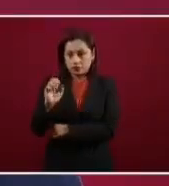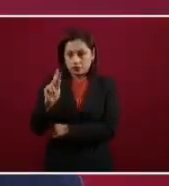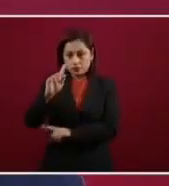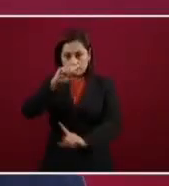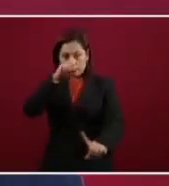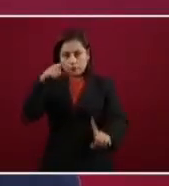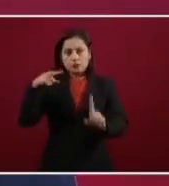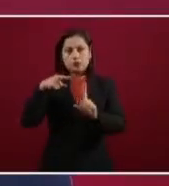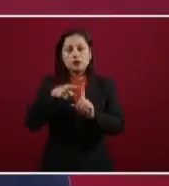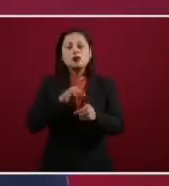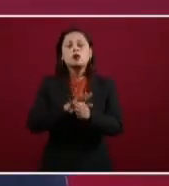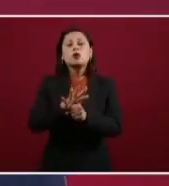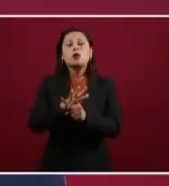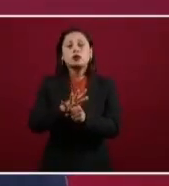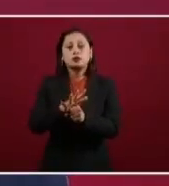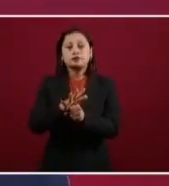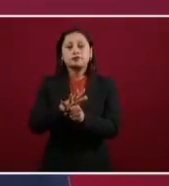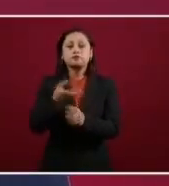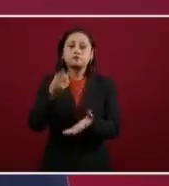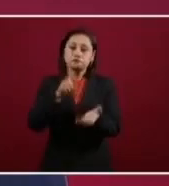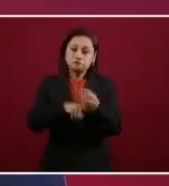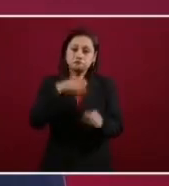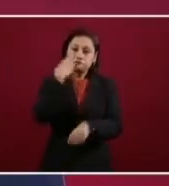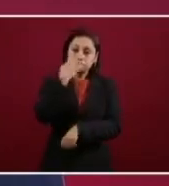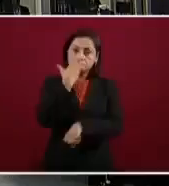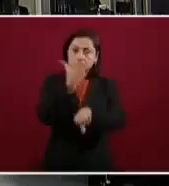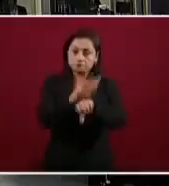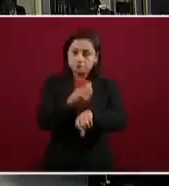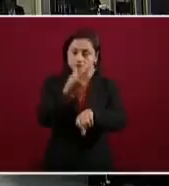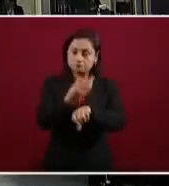mantenimiento a escuelas